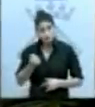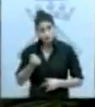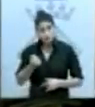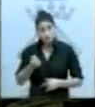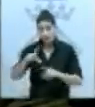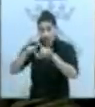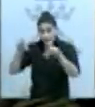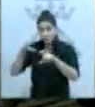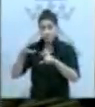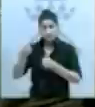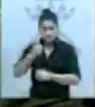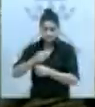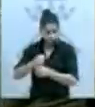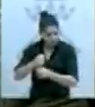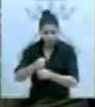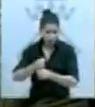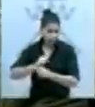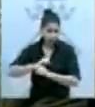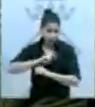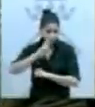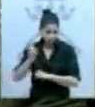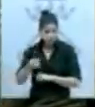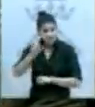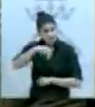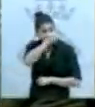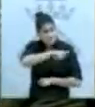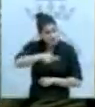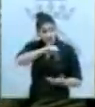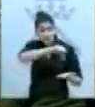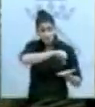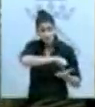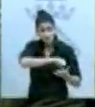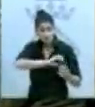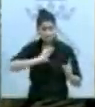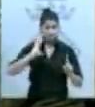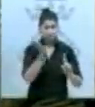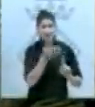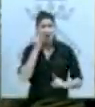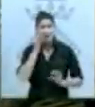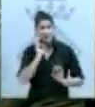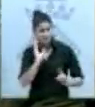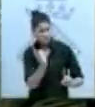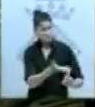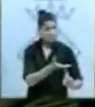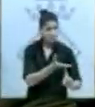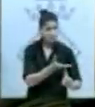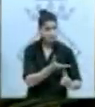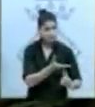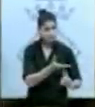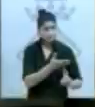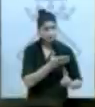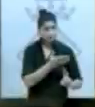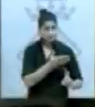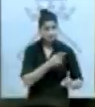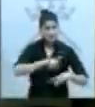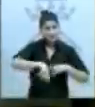empresa y necesario, sino también para el ciudadano que soporta este tipo de riesgo y que se ve abocado normalmente